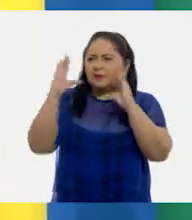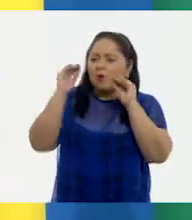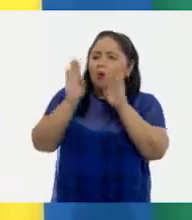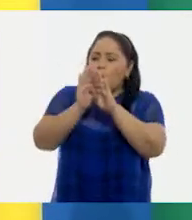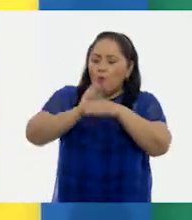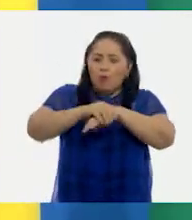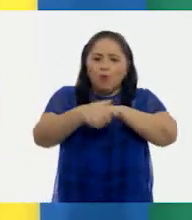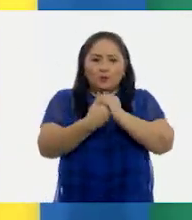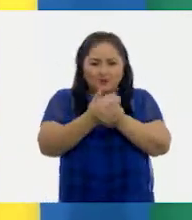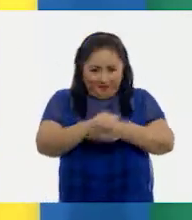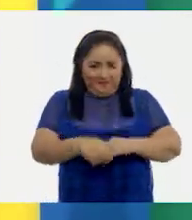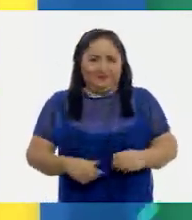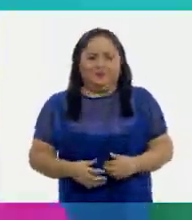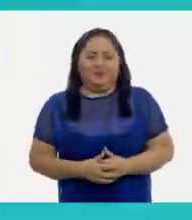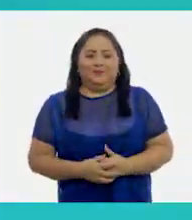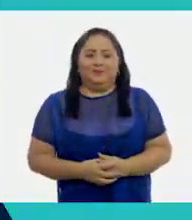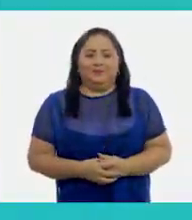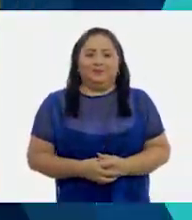cómo lavar nuestras manos?